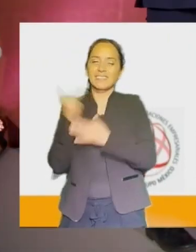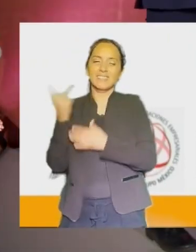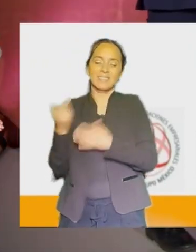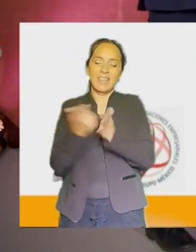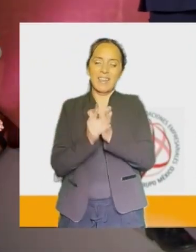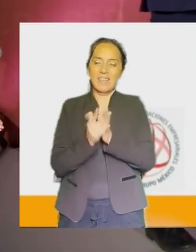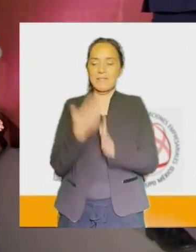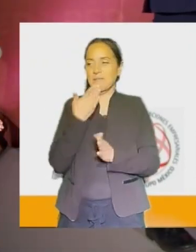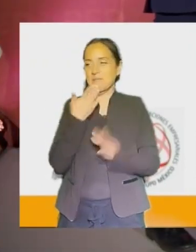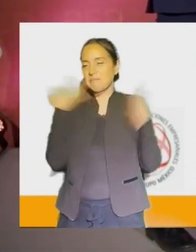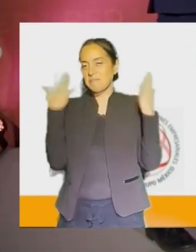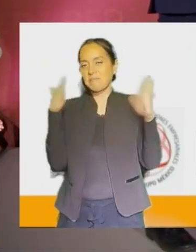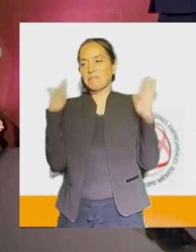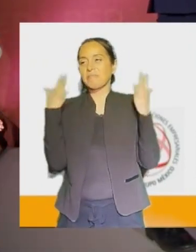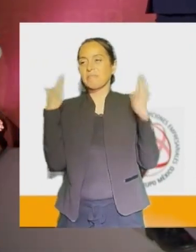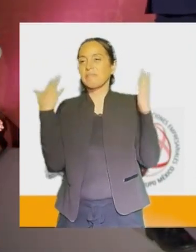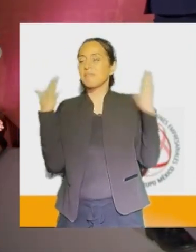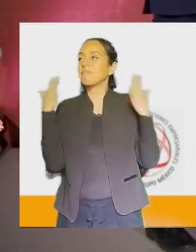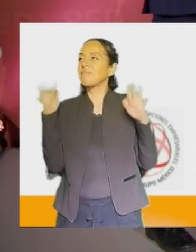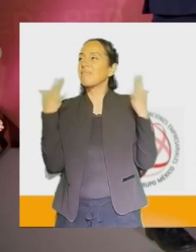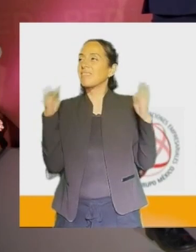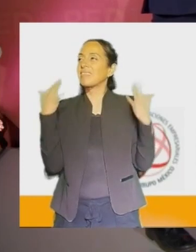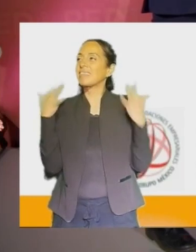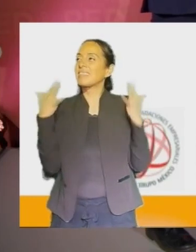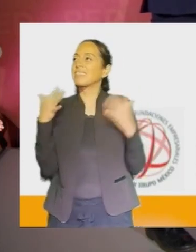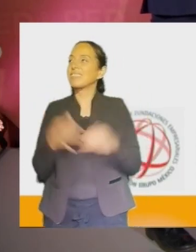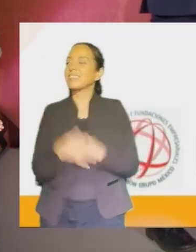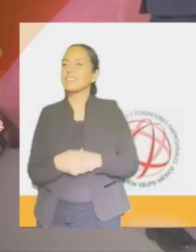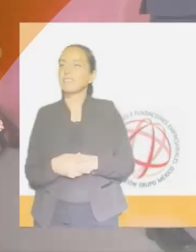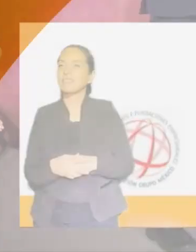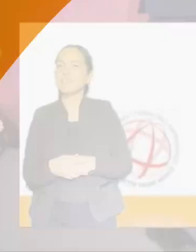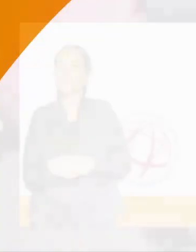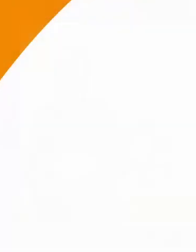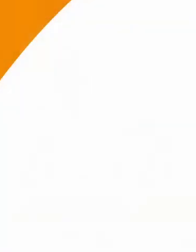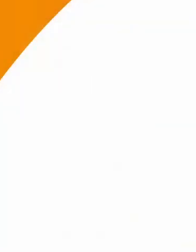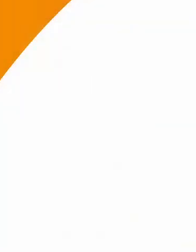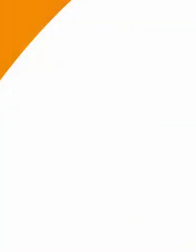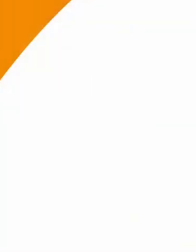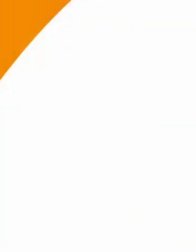¡Bravo! Ahora sí que nos tomen una foto a todos. ¡Bravo!